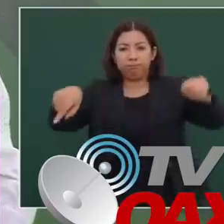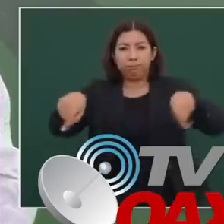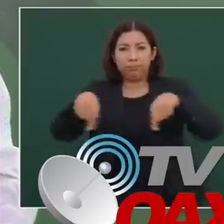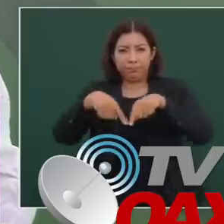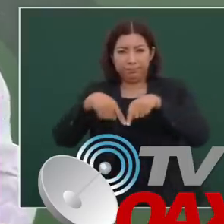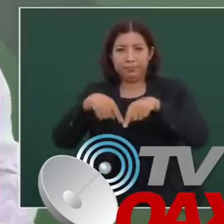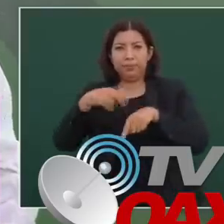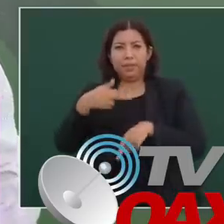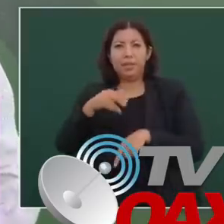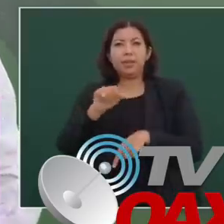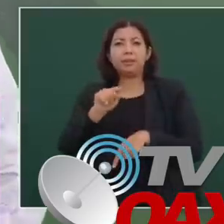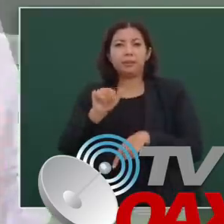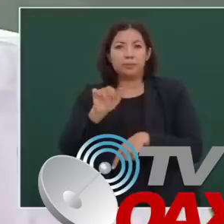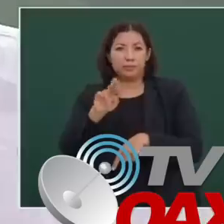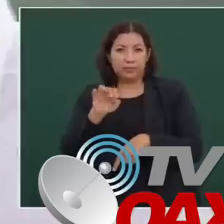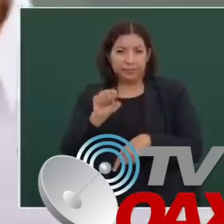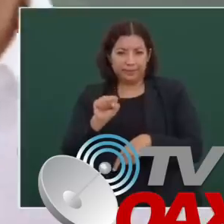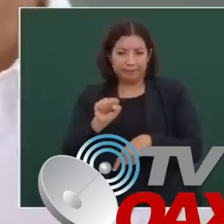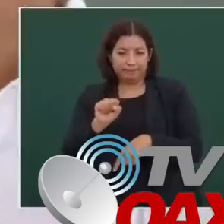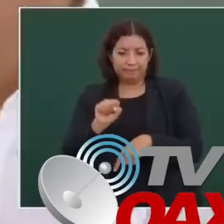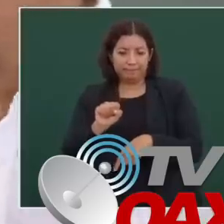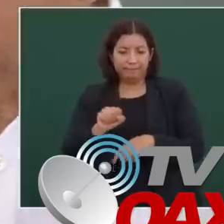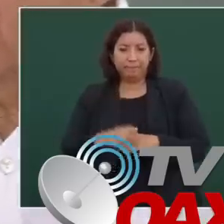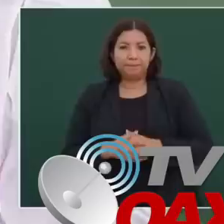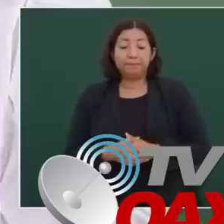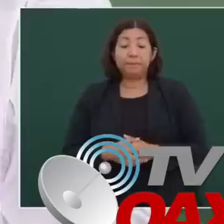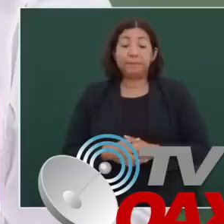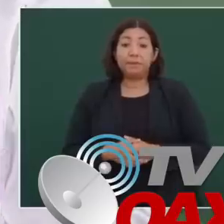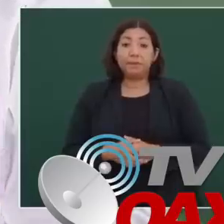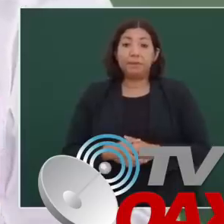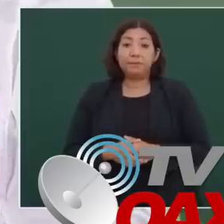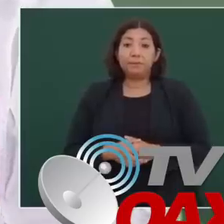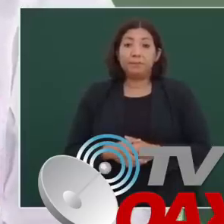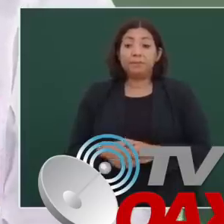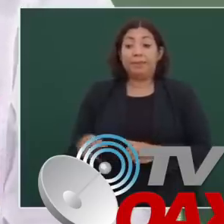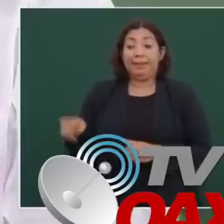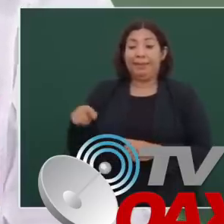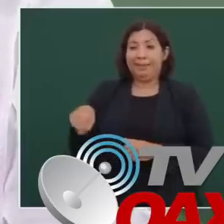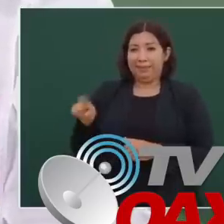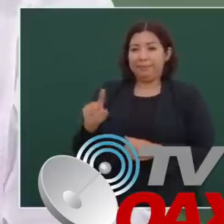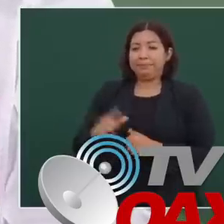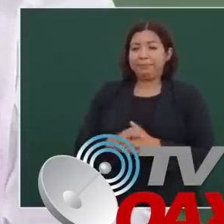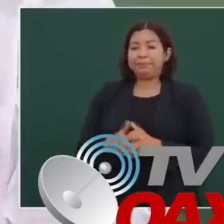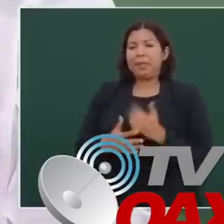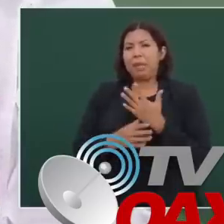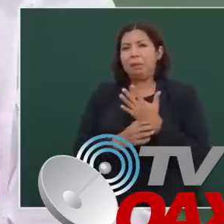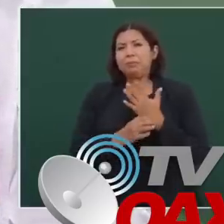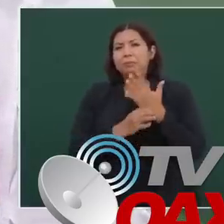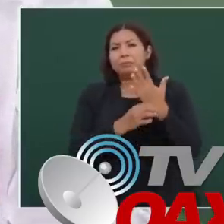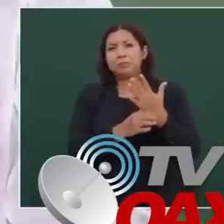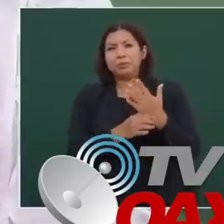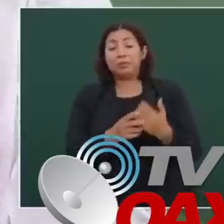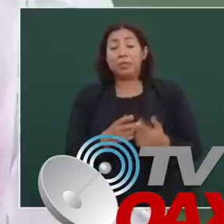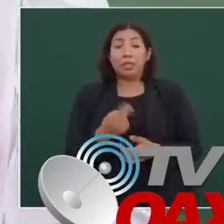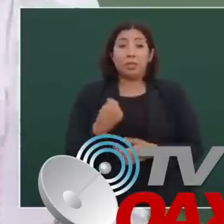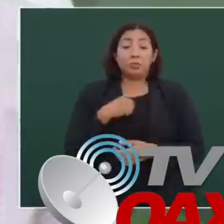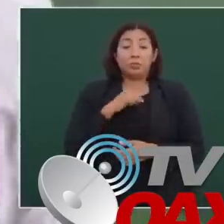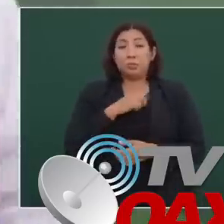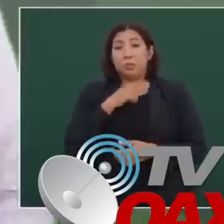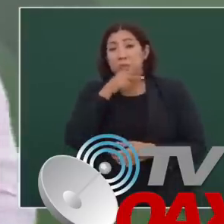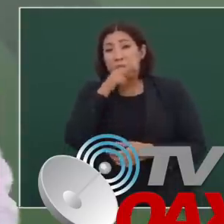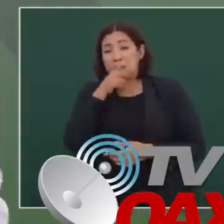he ellos sieme hablan de que les preocupa mucho lo del cambio